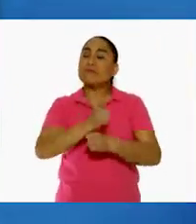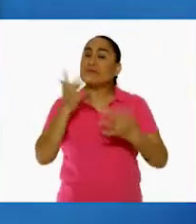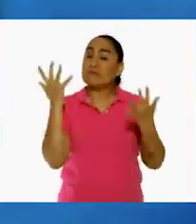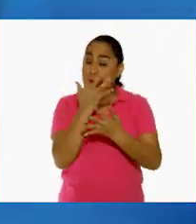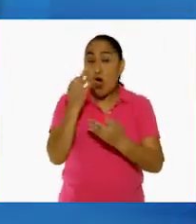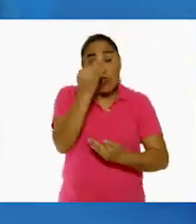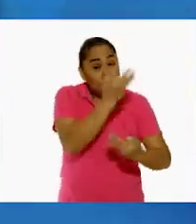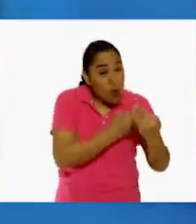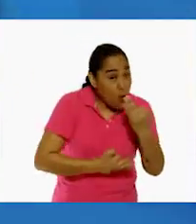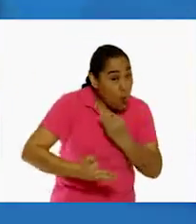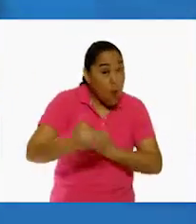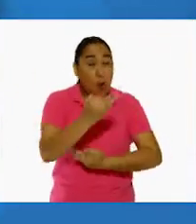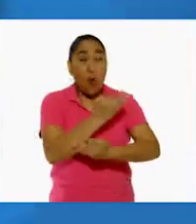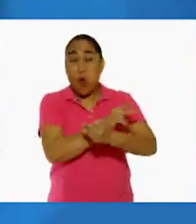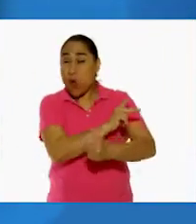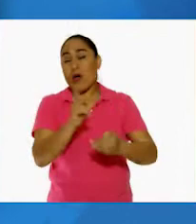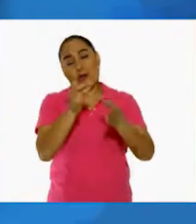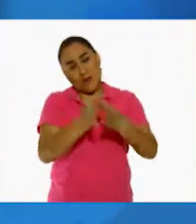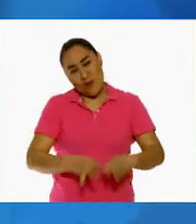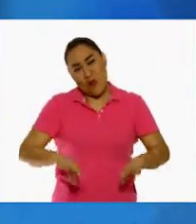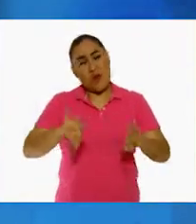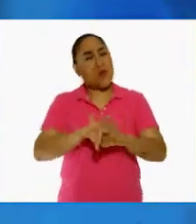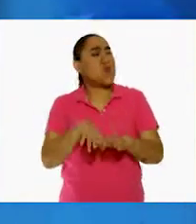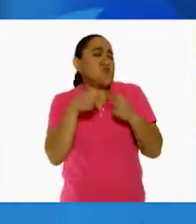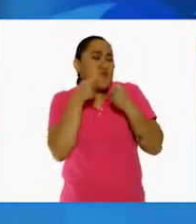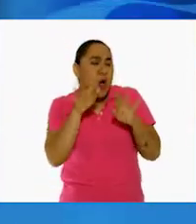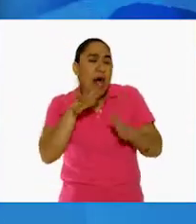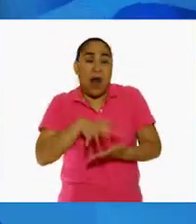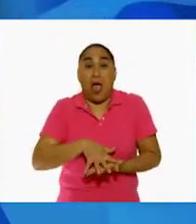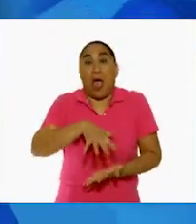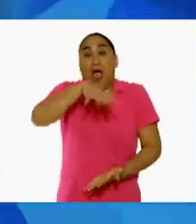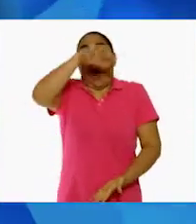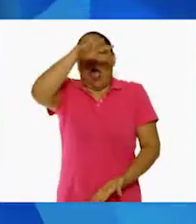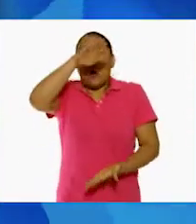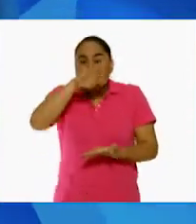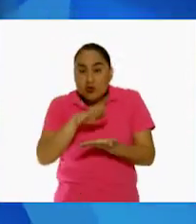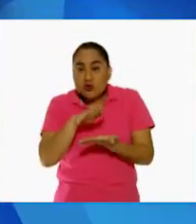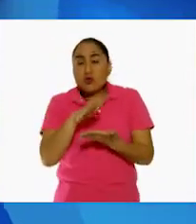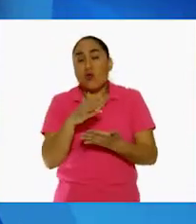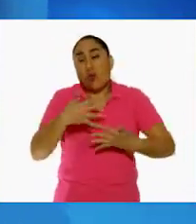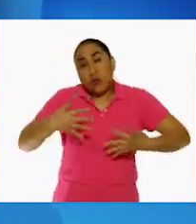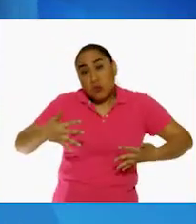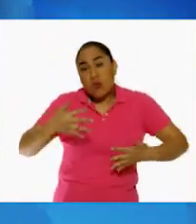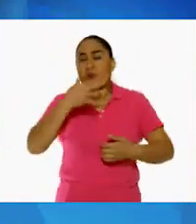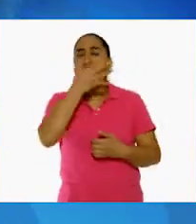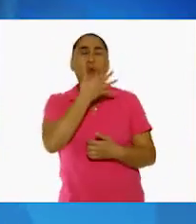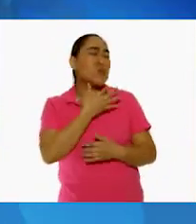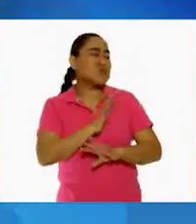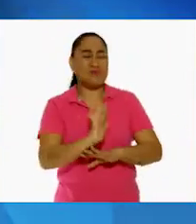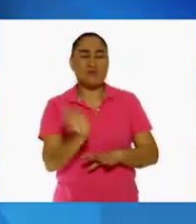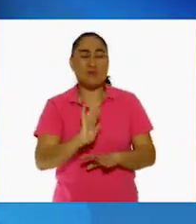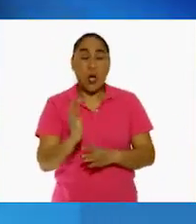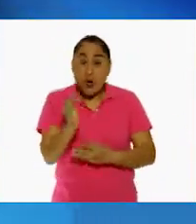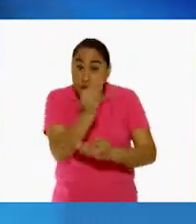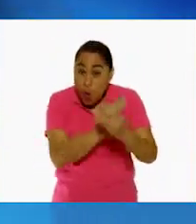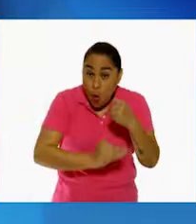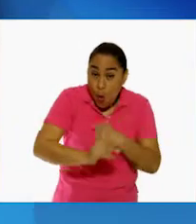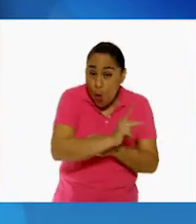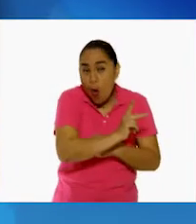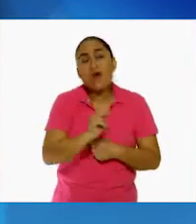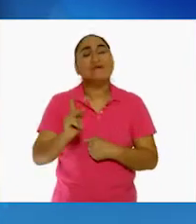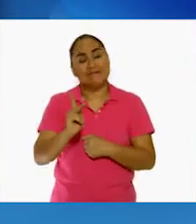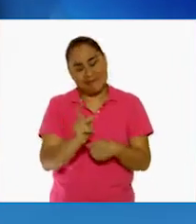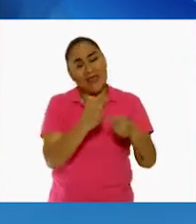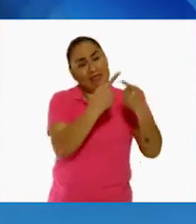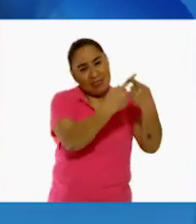son importantes. No importa que sean grandes o bajitas, gordas o flaquitas, todos somos